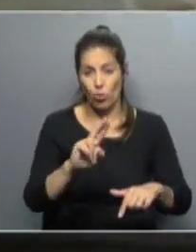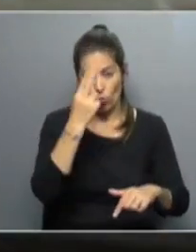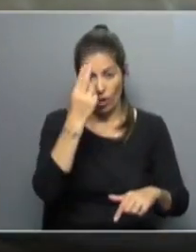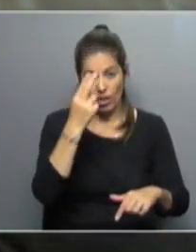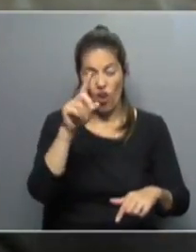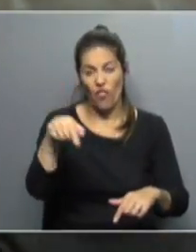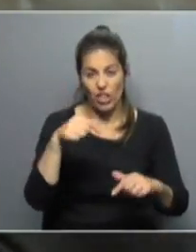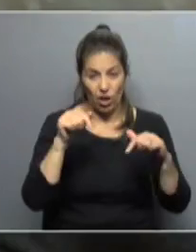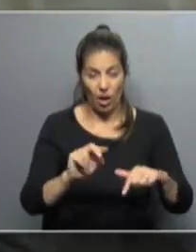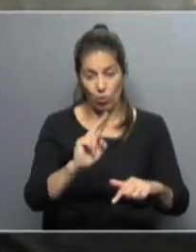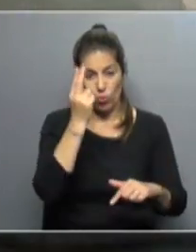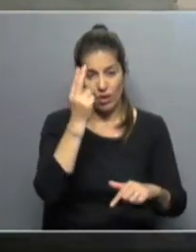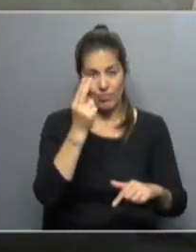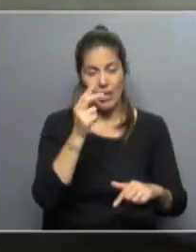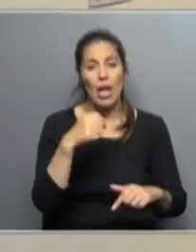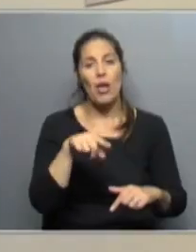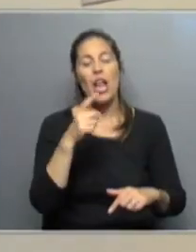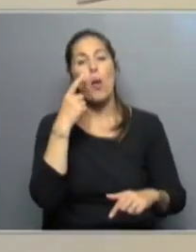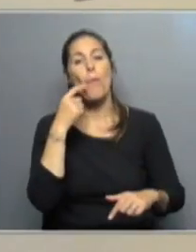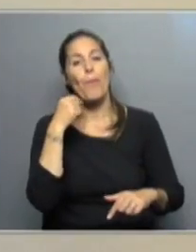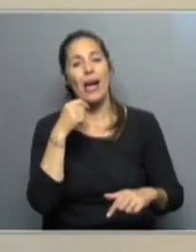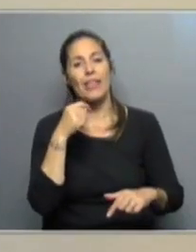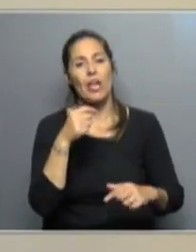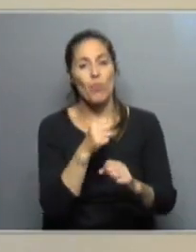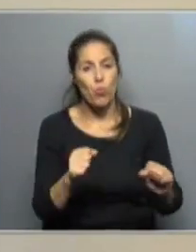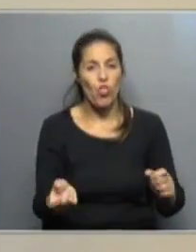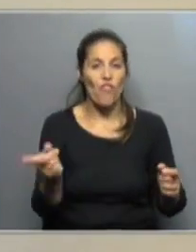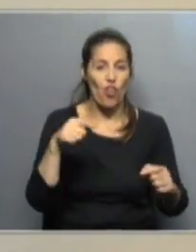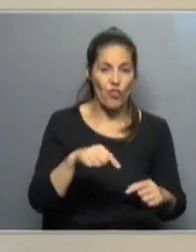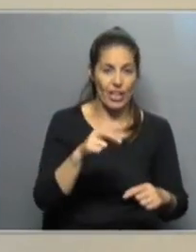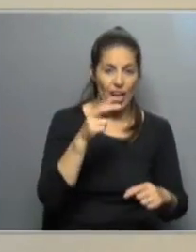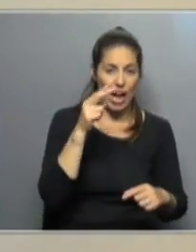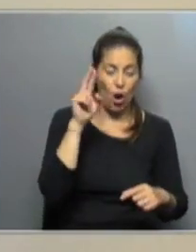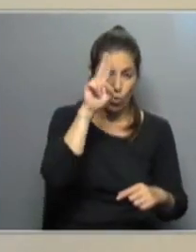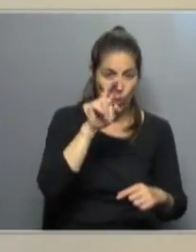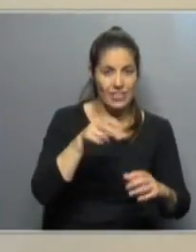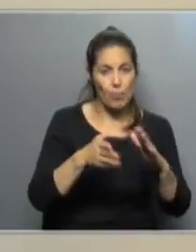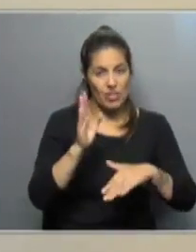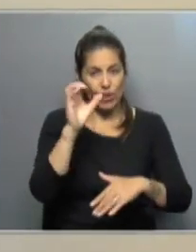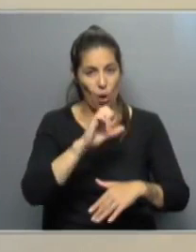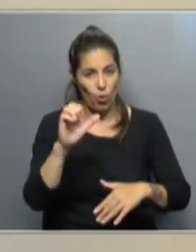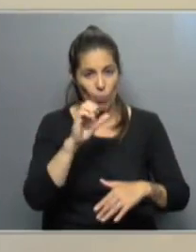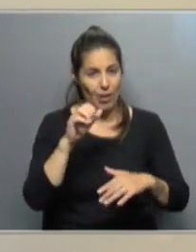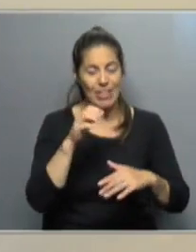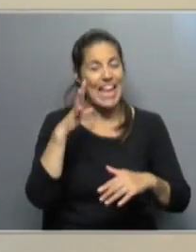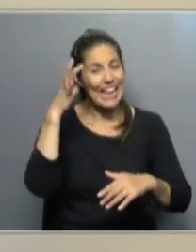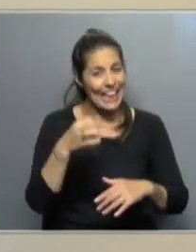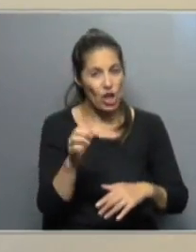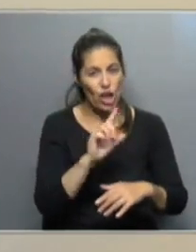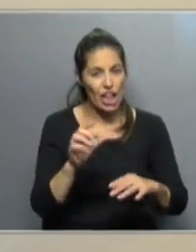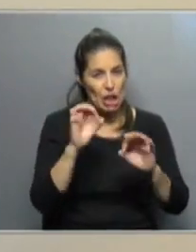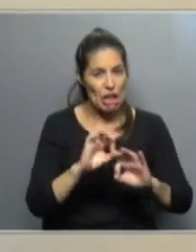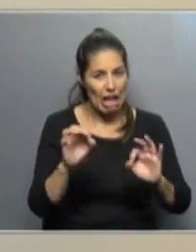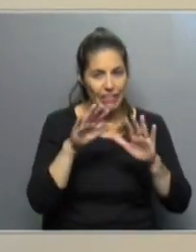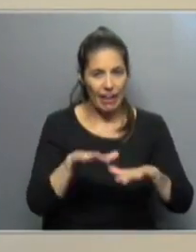o vino para Uruguay. Excepto el padre que logró volver a Uruguay y después hizo Europa, después creo que no quedó nadie. El bebé, el